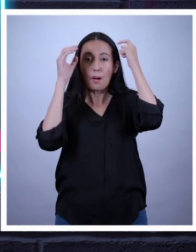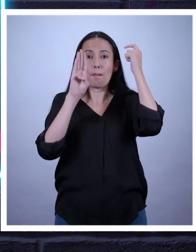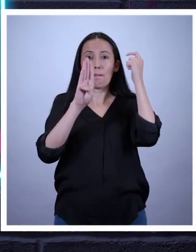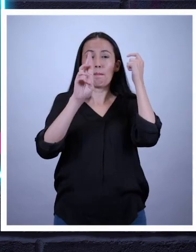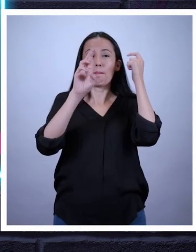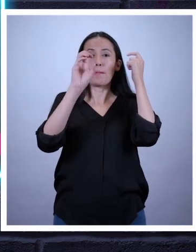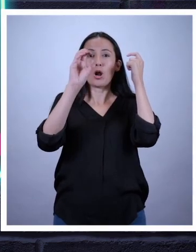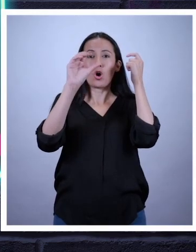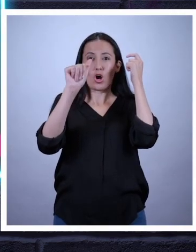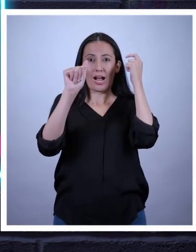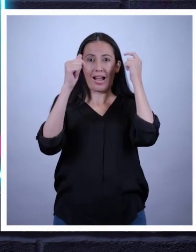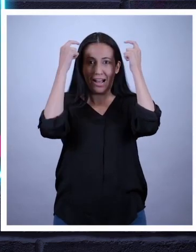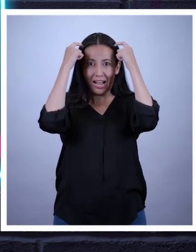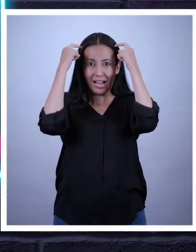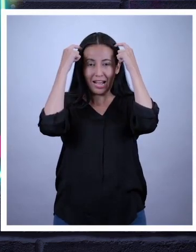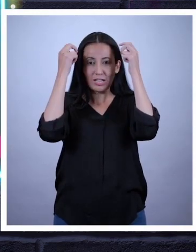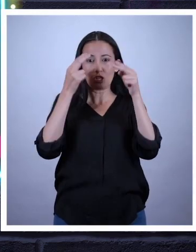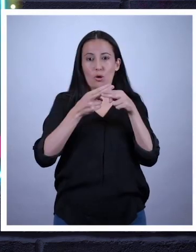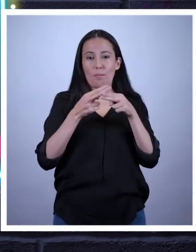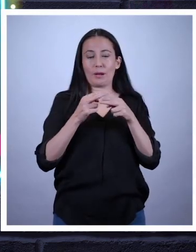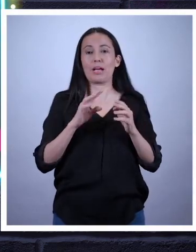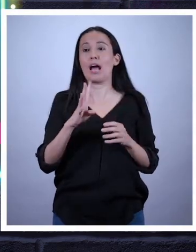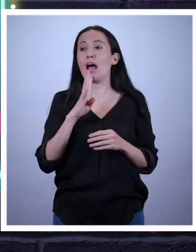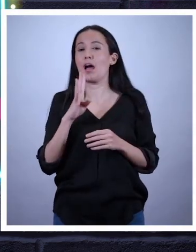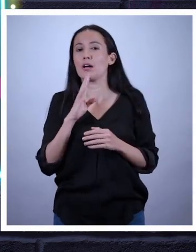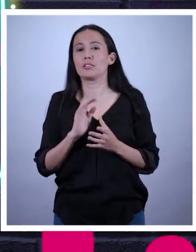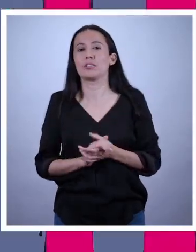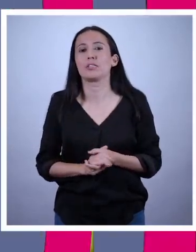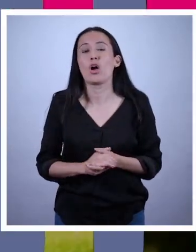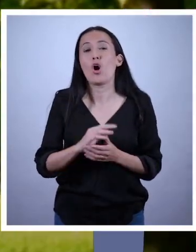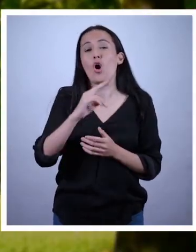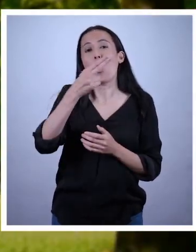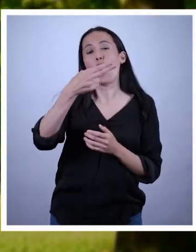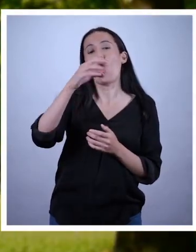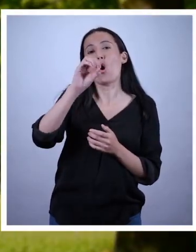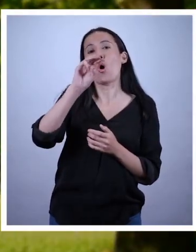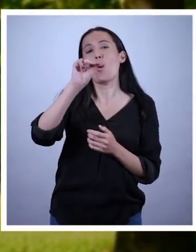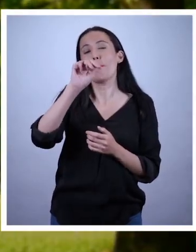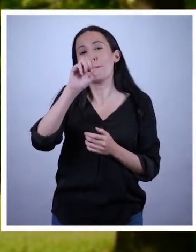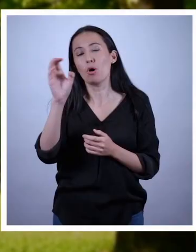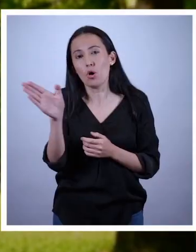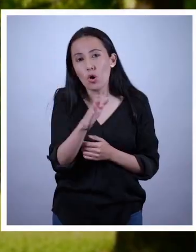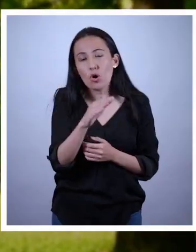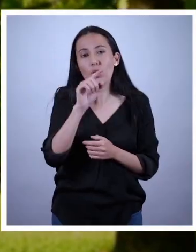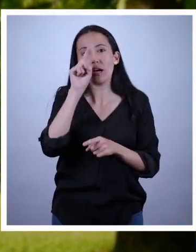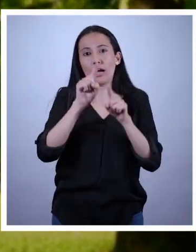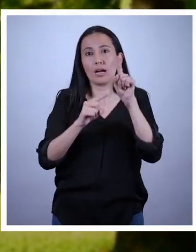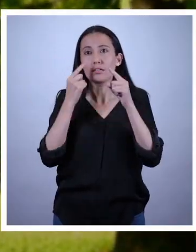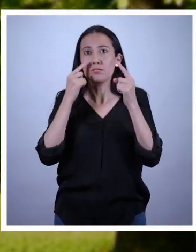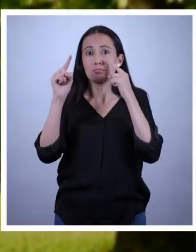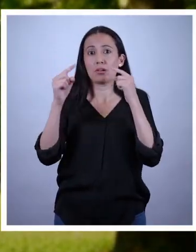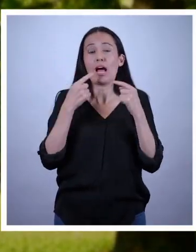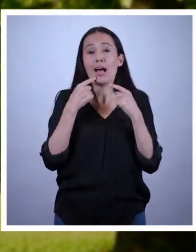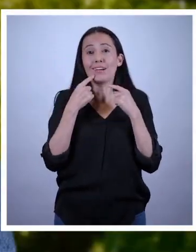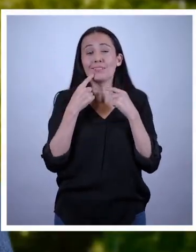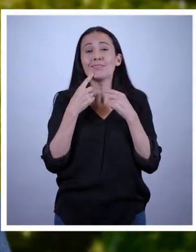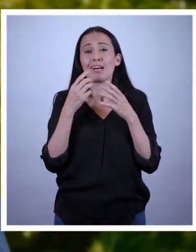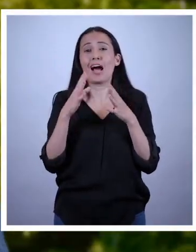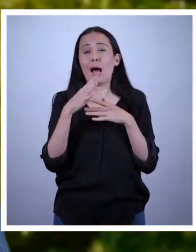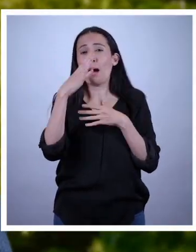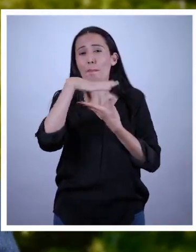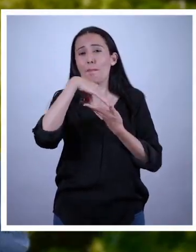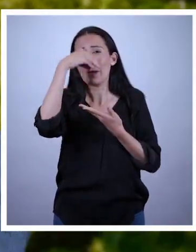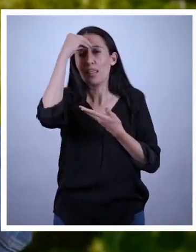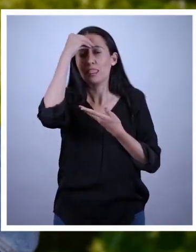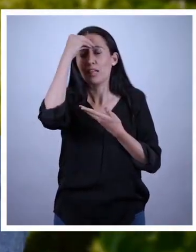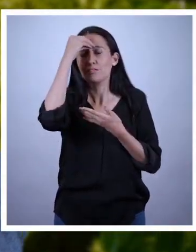una parte del cerebro relacionada con el habla. Los Homo ergaster y los Homo heidelbergensis, te reto a que